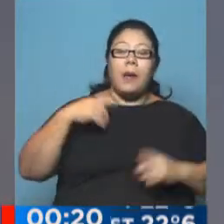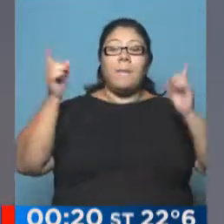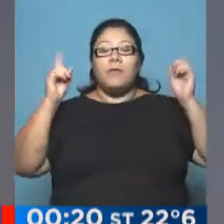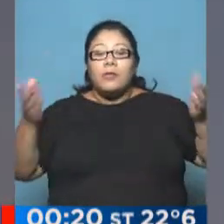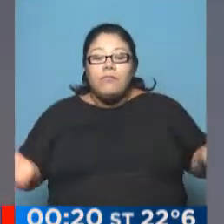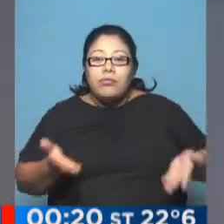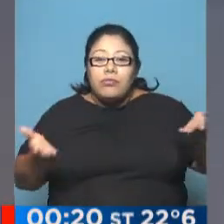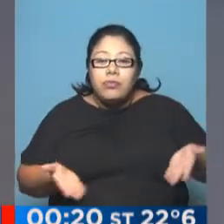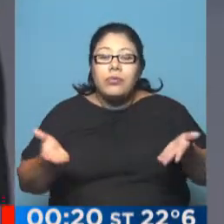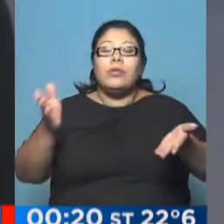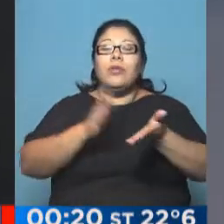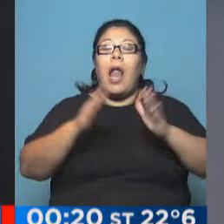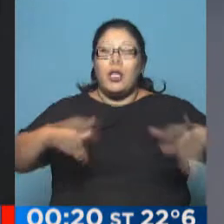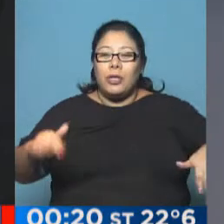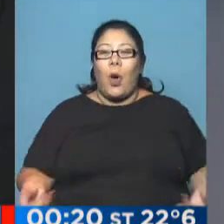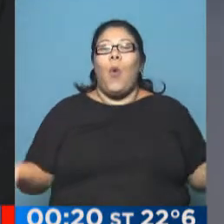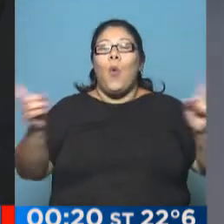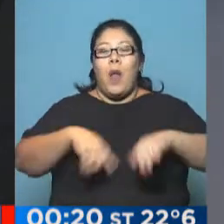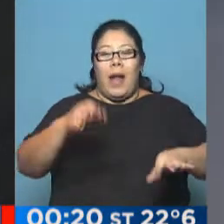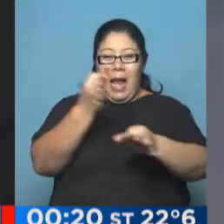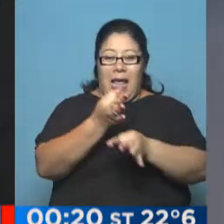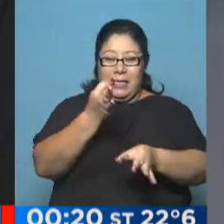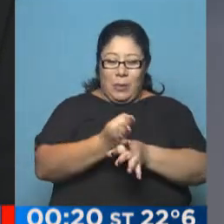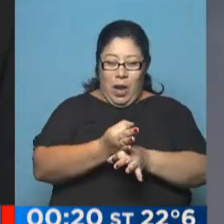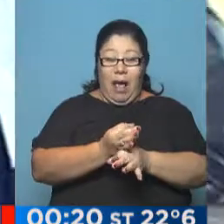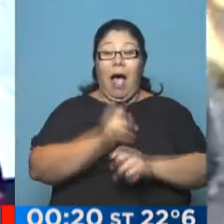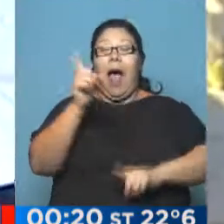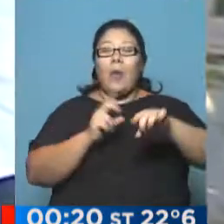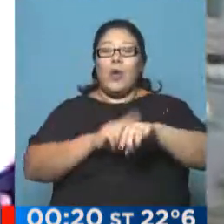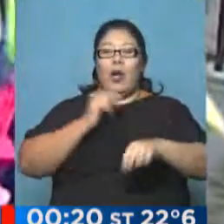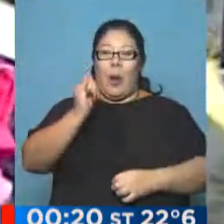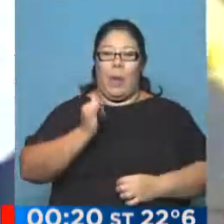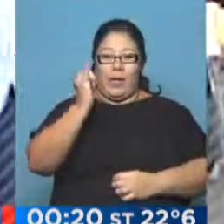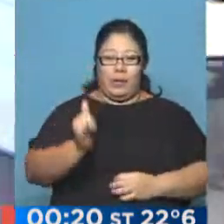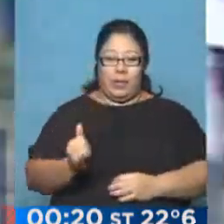chicos en el regreso a la escuela. Aquí algunos consejos.